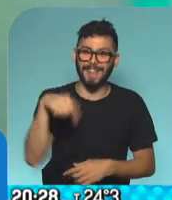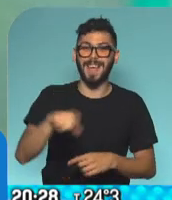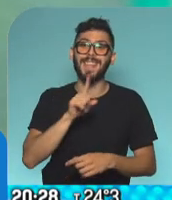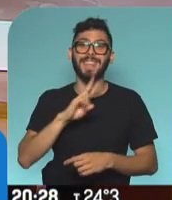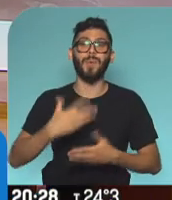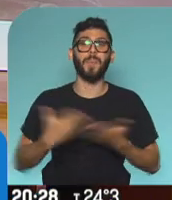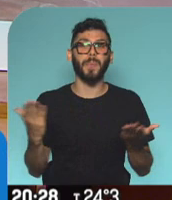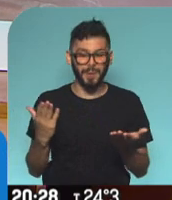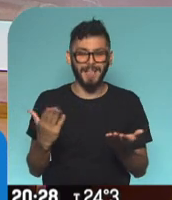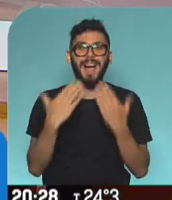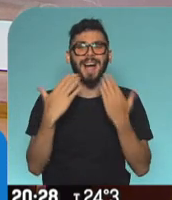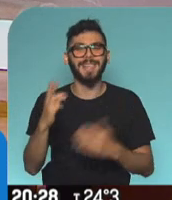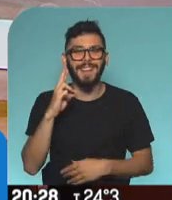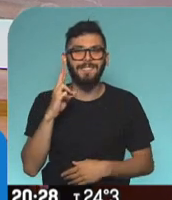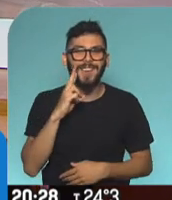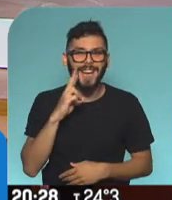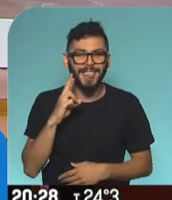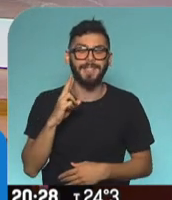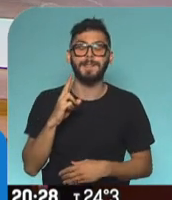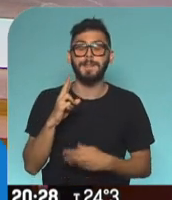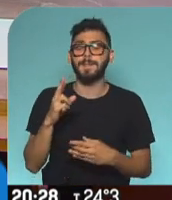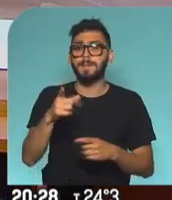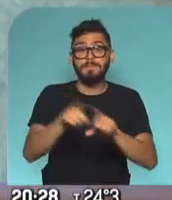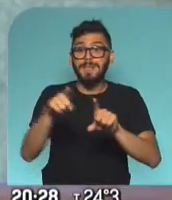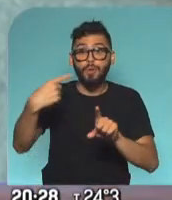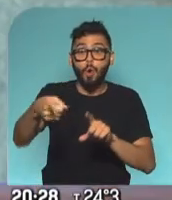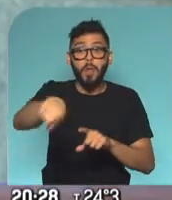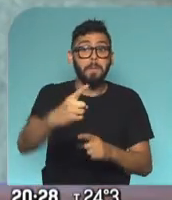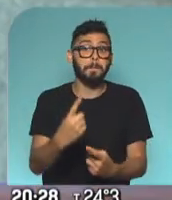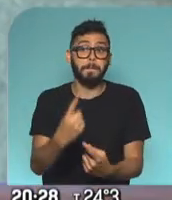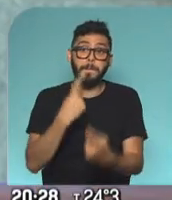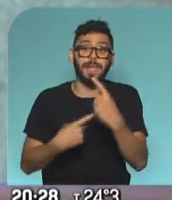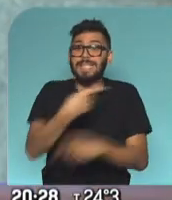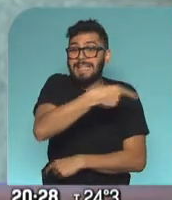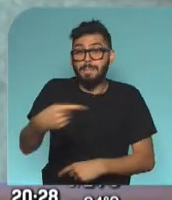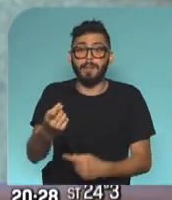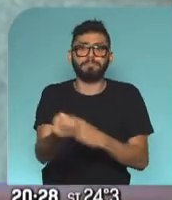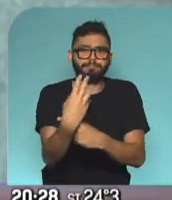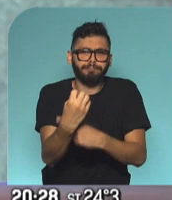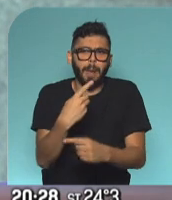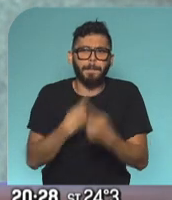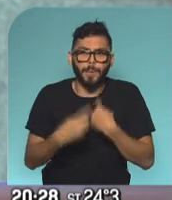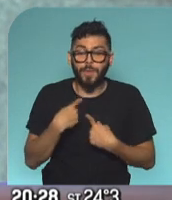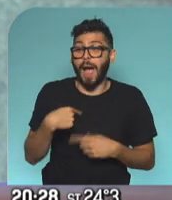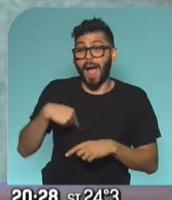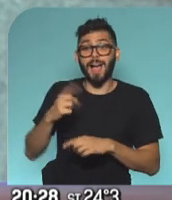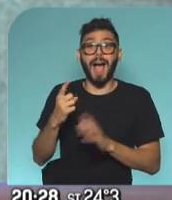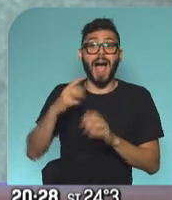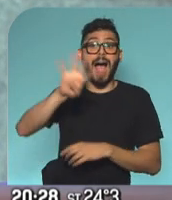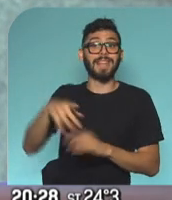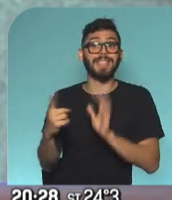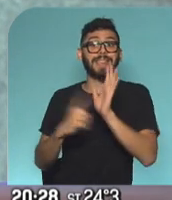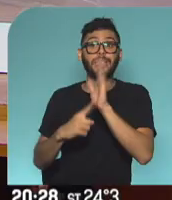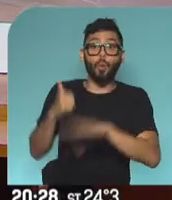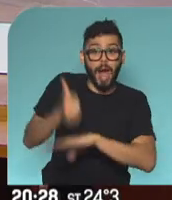pública noticias gracias a fernando siempre ustedes preguntan durante la semana y aquí la titular de anses varias grandes la verdad